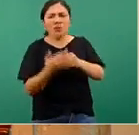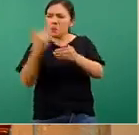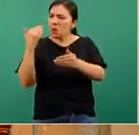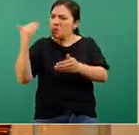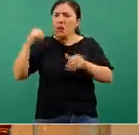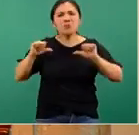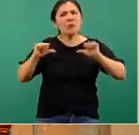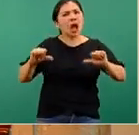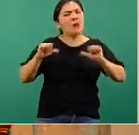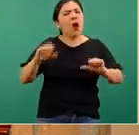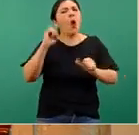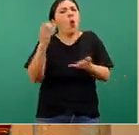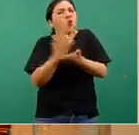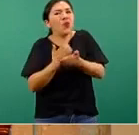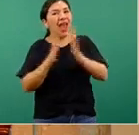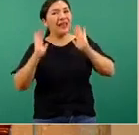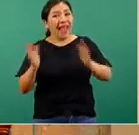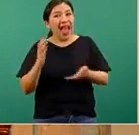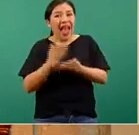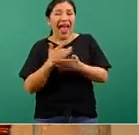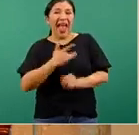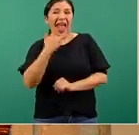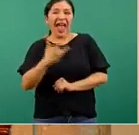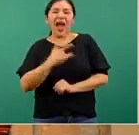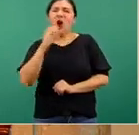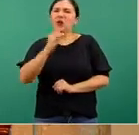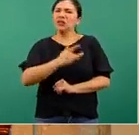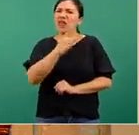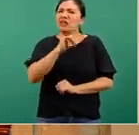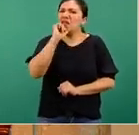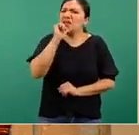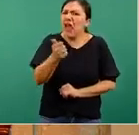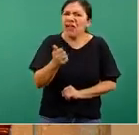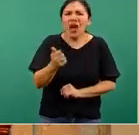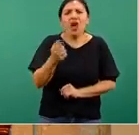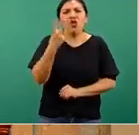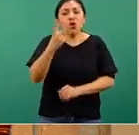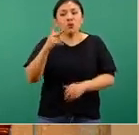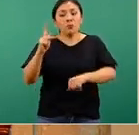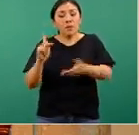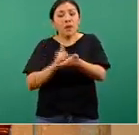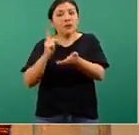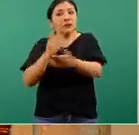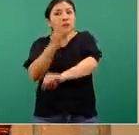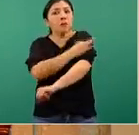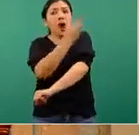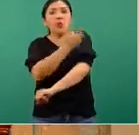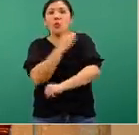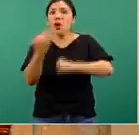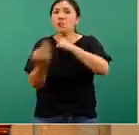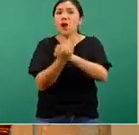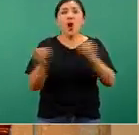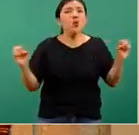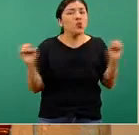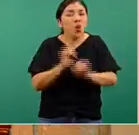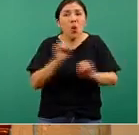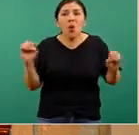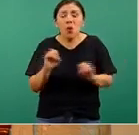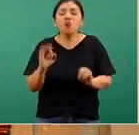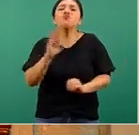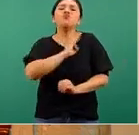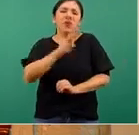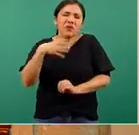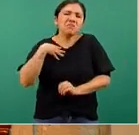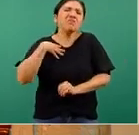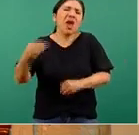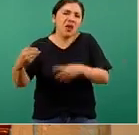meses y se haya recuperado, o alguien que todavía no tenga las 2 dosis de la vacuna y por lo tanto un esquema de vacunación completo,